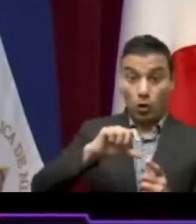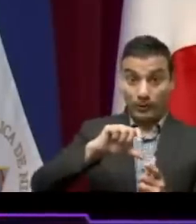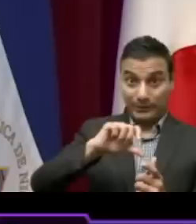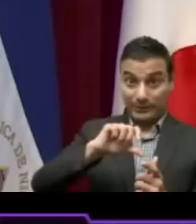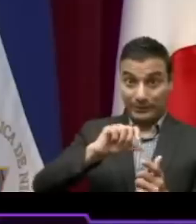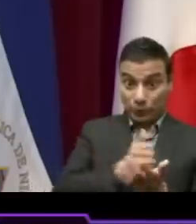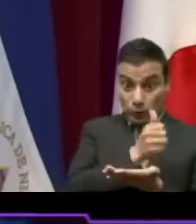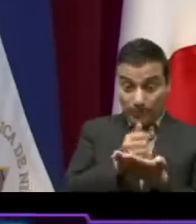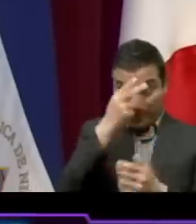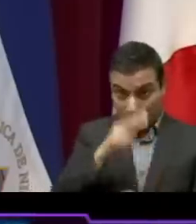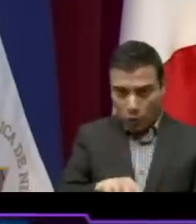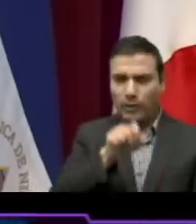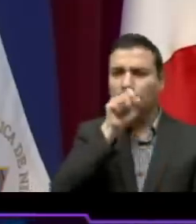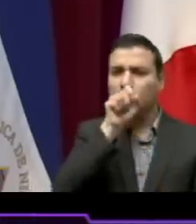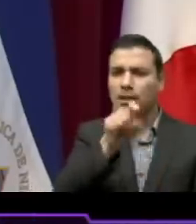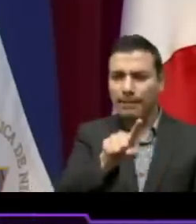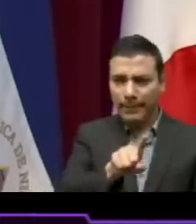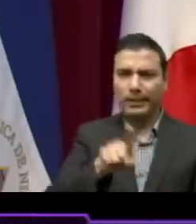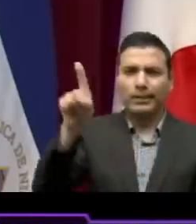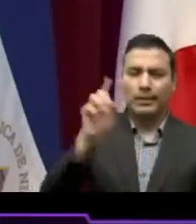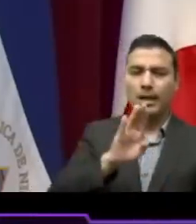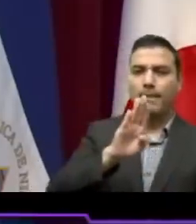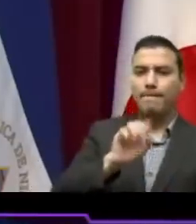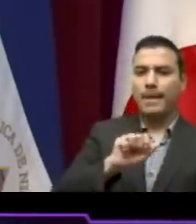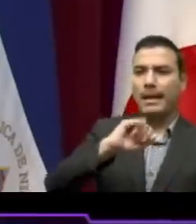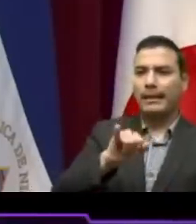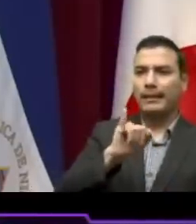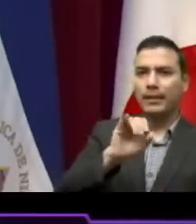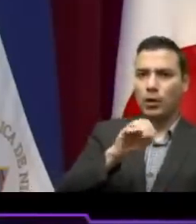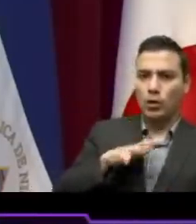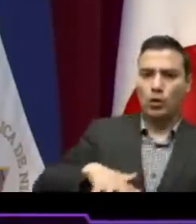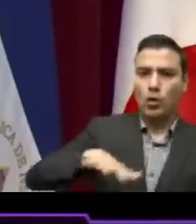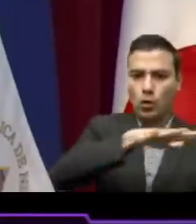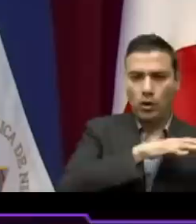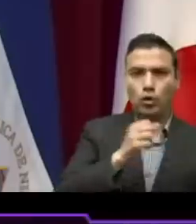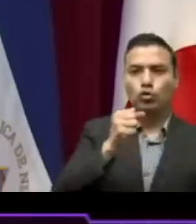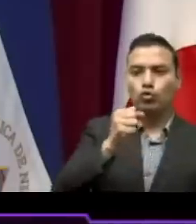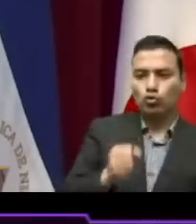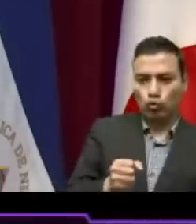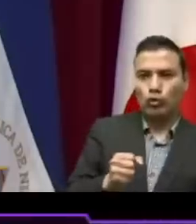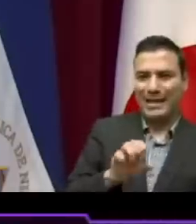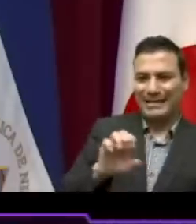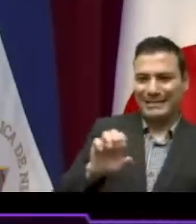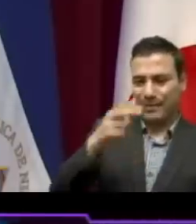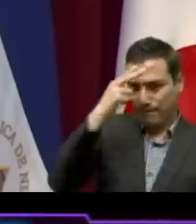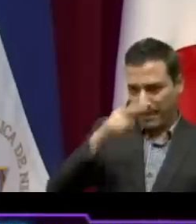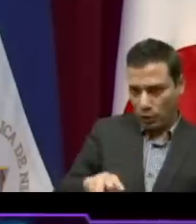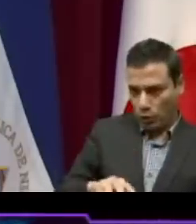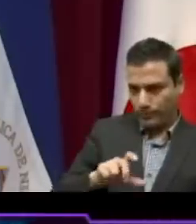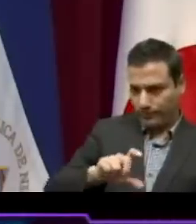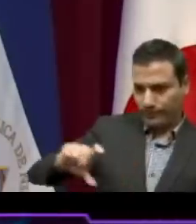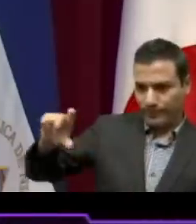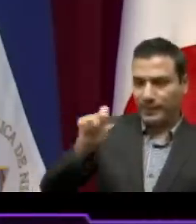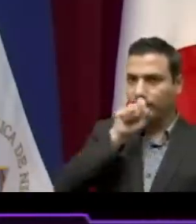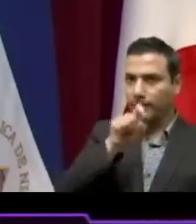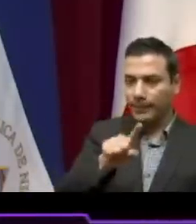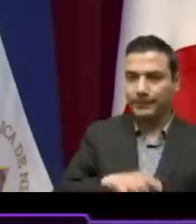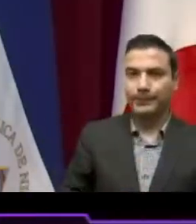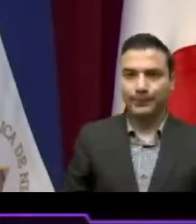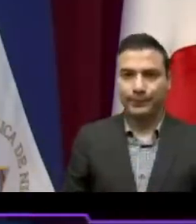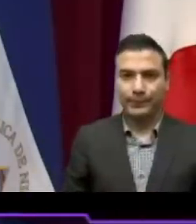en zonas como el bajío y el sureste mexicano la democracia se nutre precisamente de la diversidad